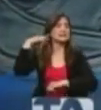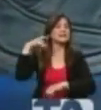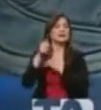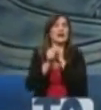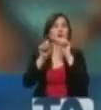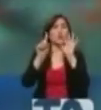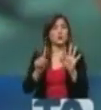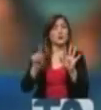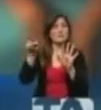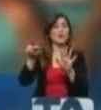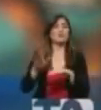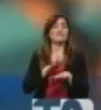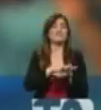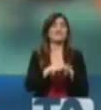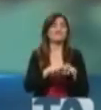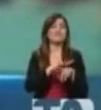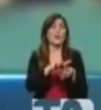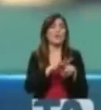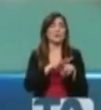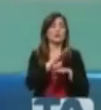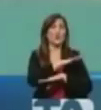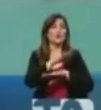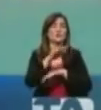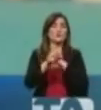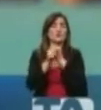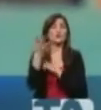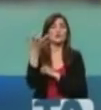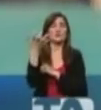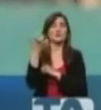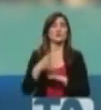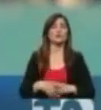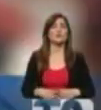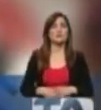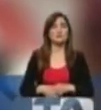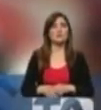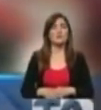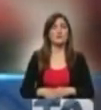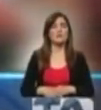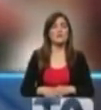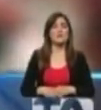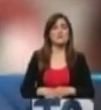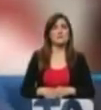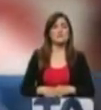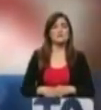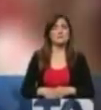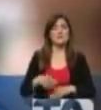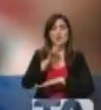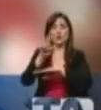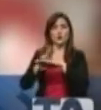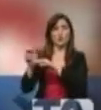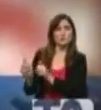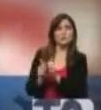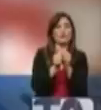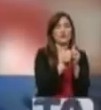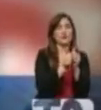6 años que habría sido manoseada por parte de un alumno de 15. Esto es justo porque ella tenía que haberme, ella irse conmigo para poder a la